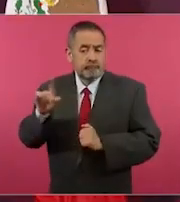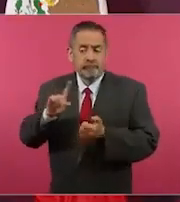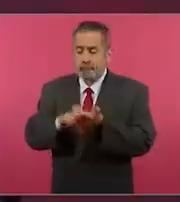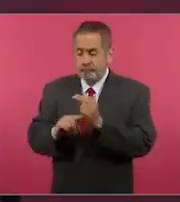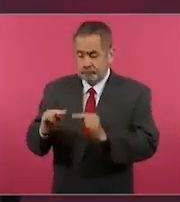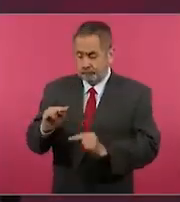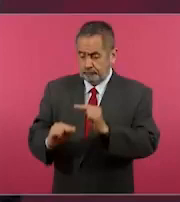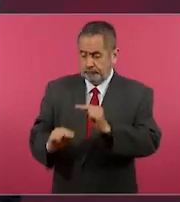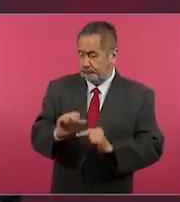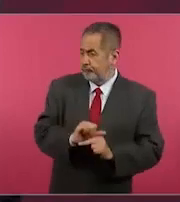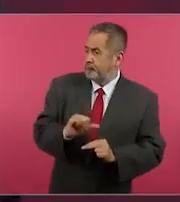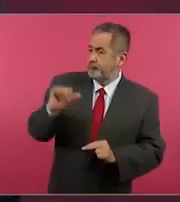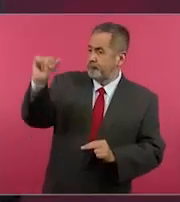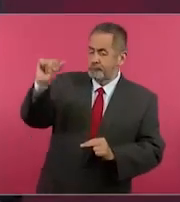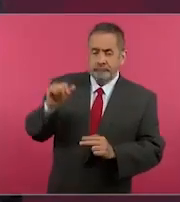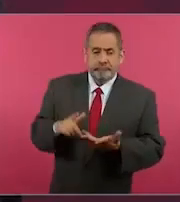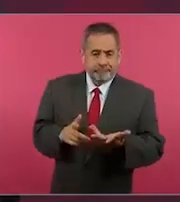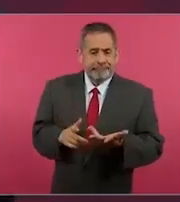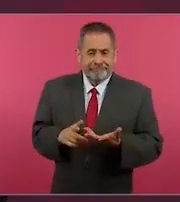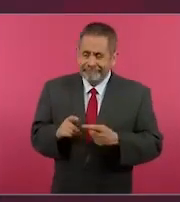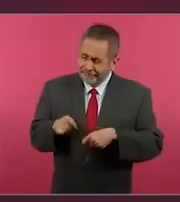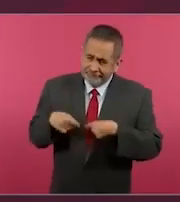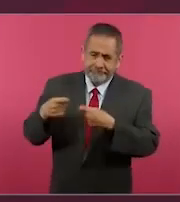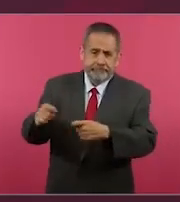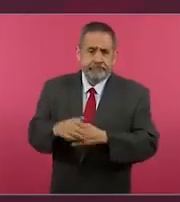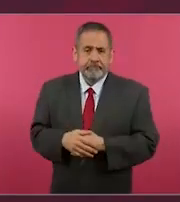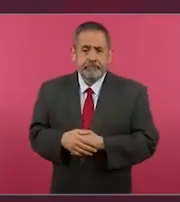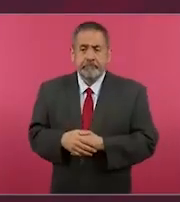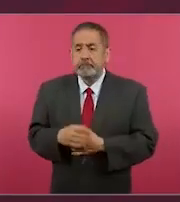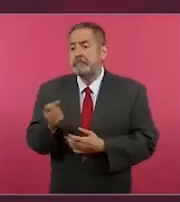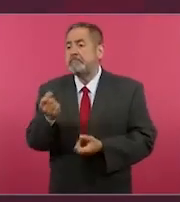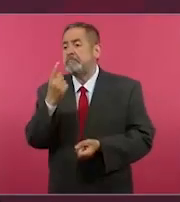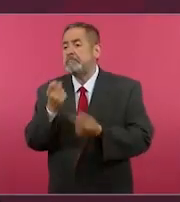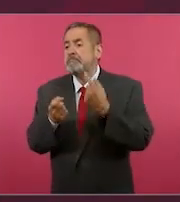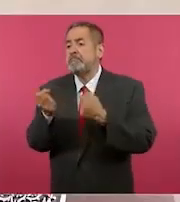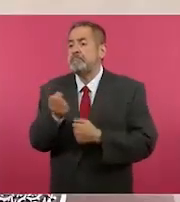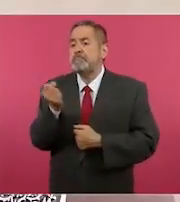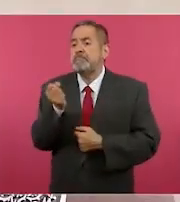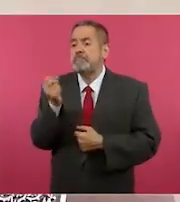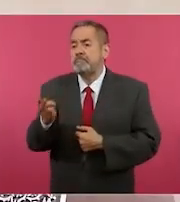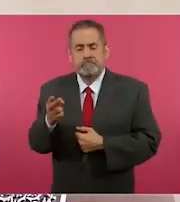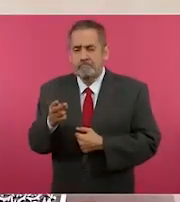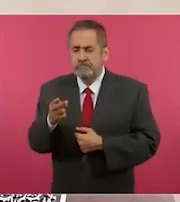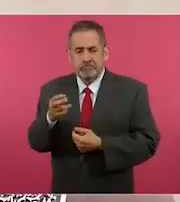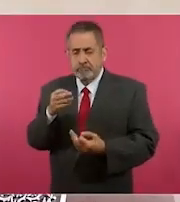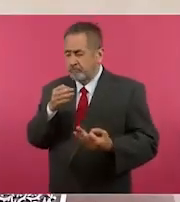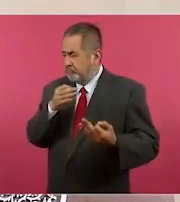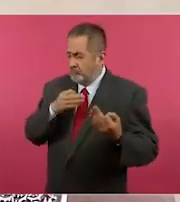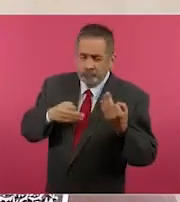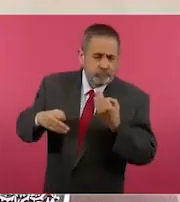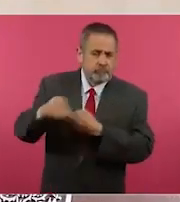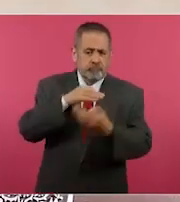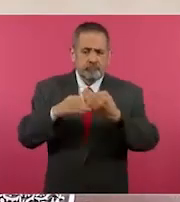niveles escolares. La educación no es un privilegio, es un derecho del pueblo.